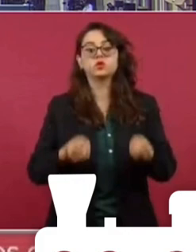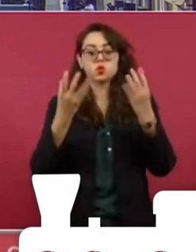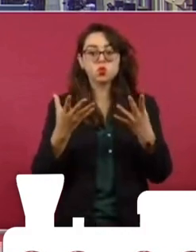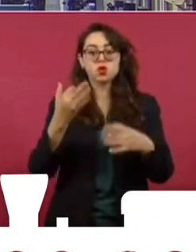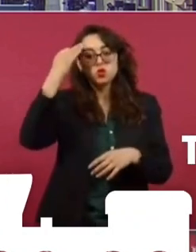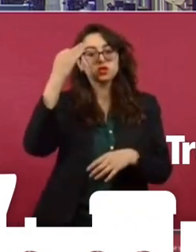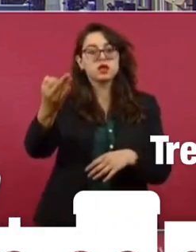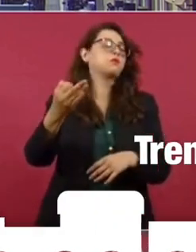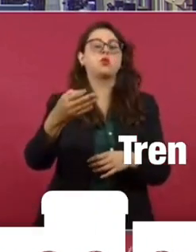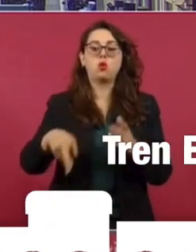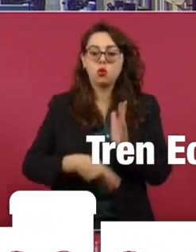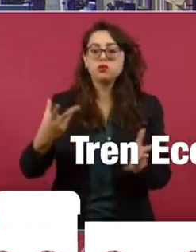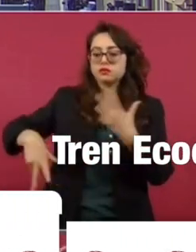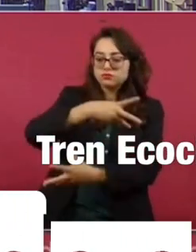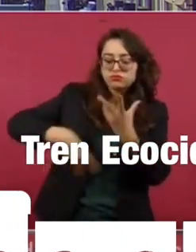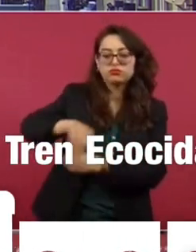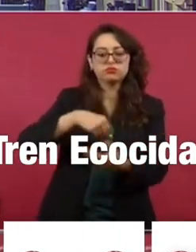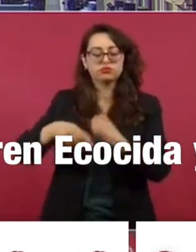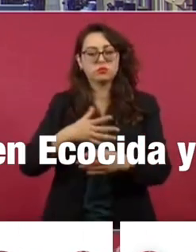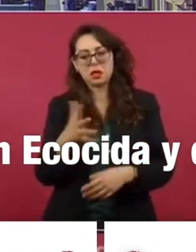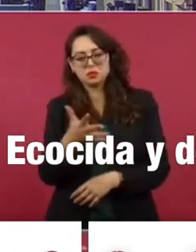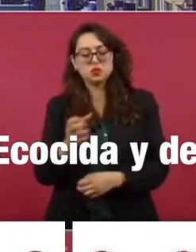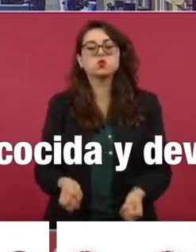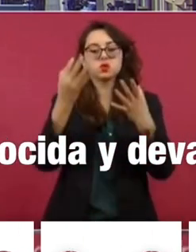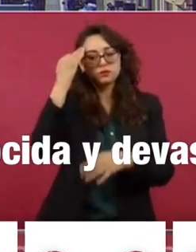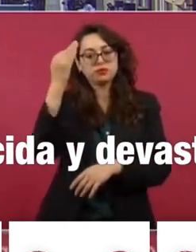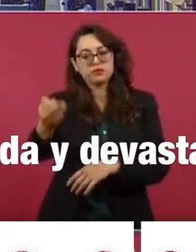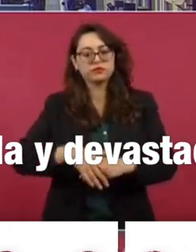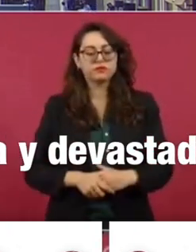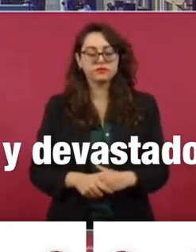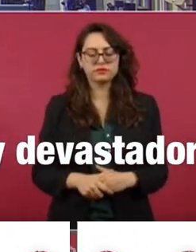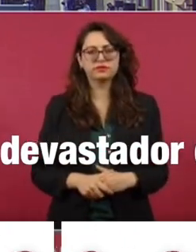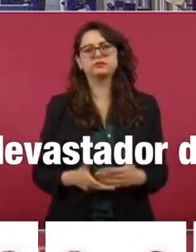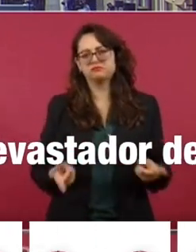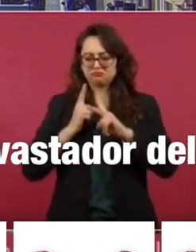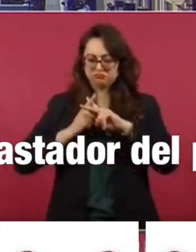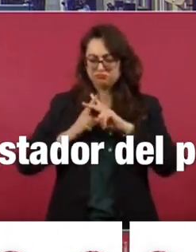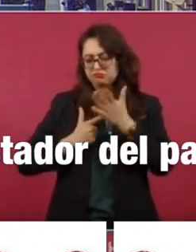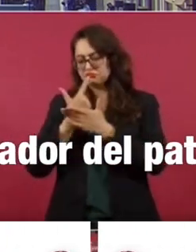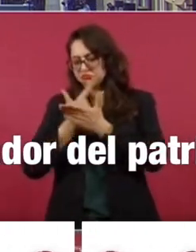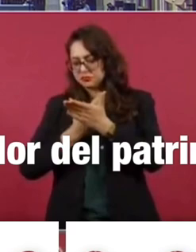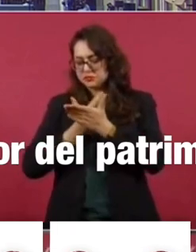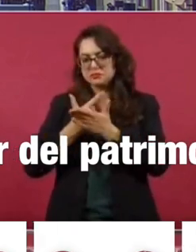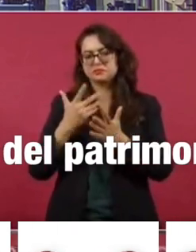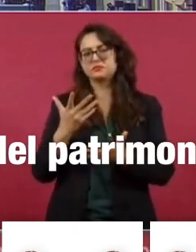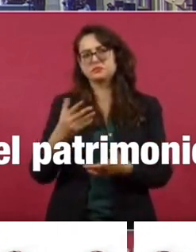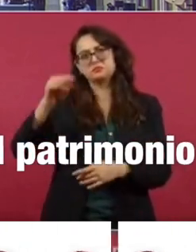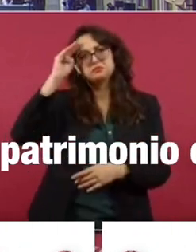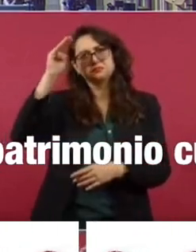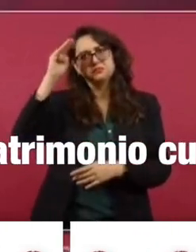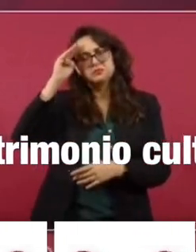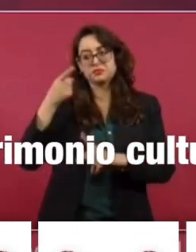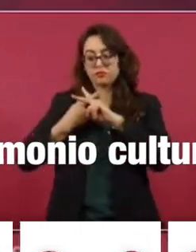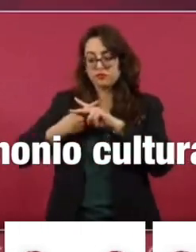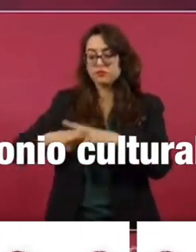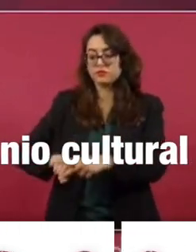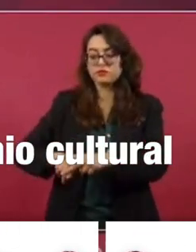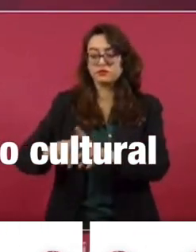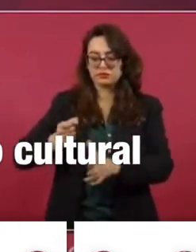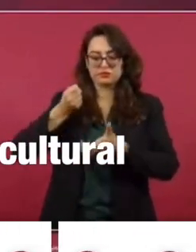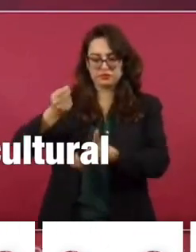puede recuperar, se va a recuperar. Sí, de acuerdo a las estimaciones todavía preliminares, en